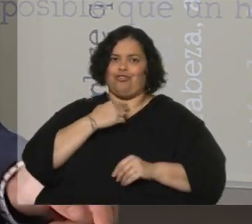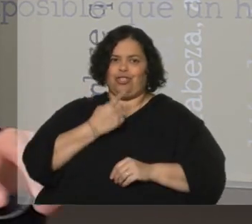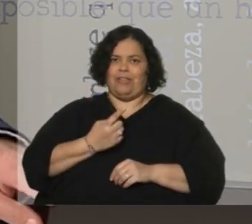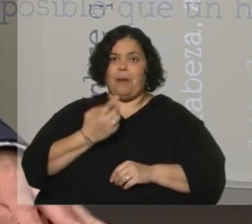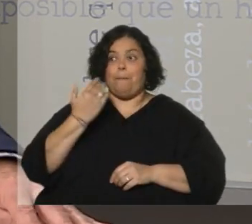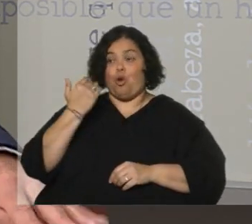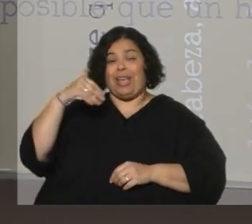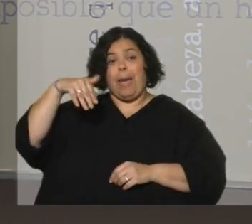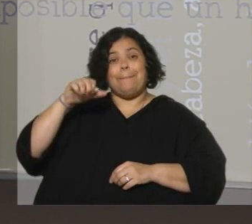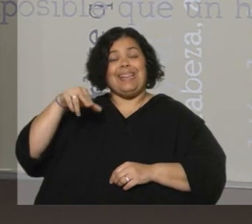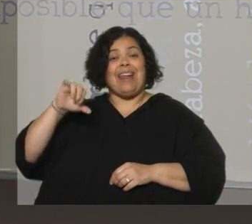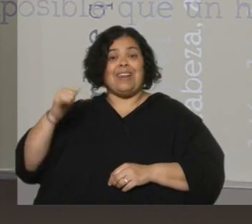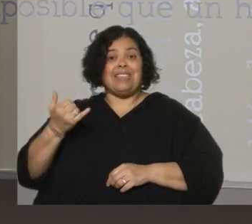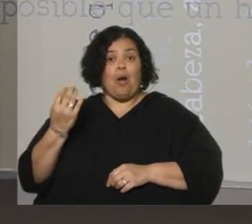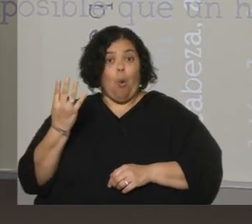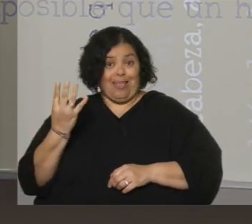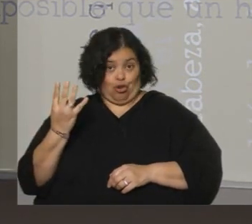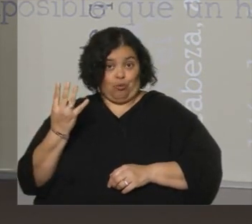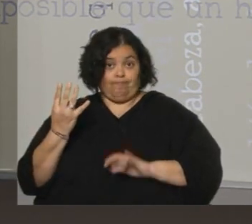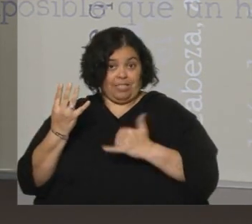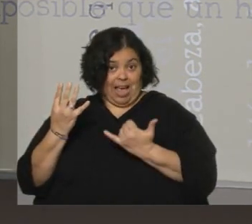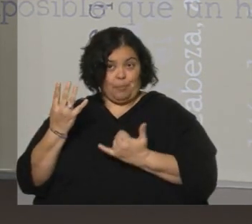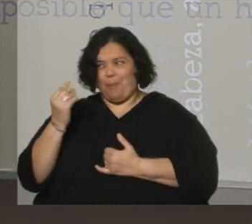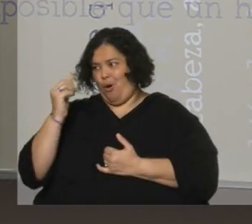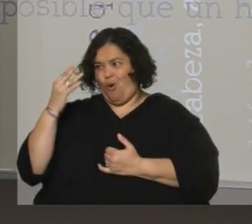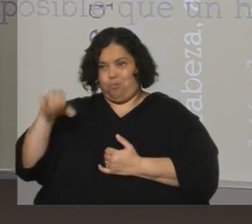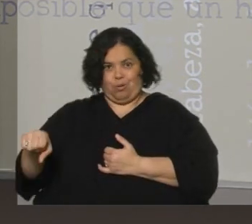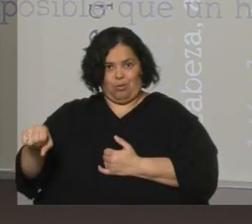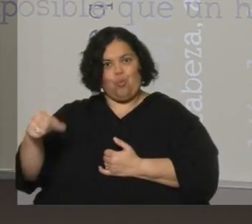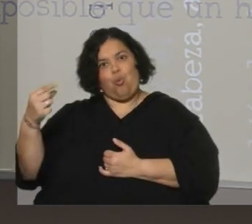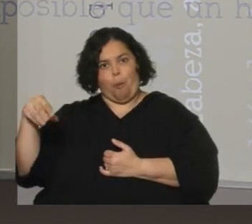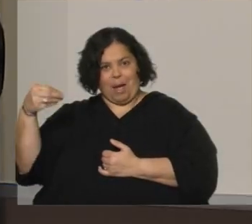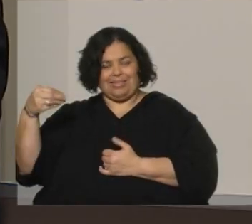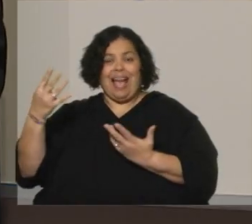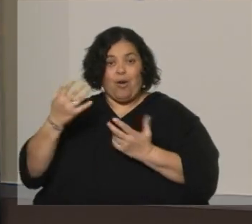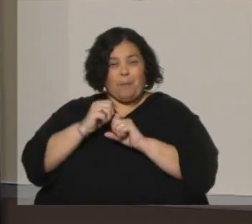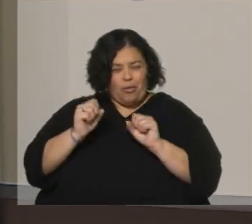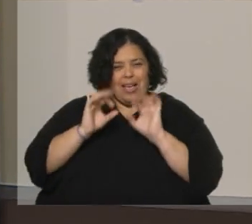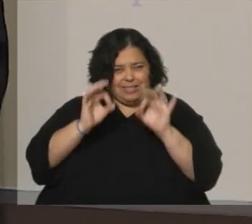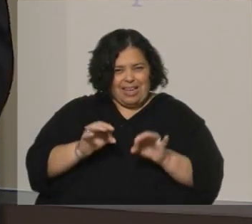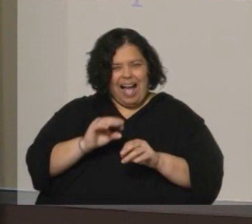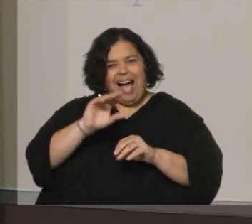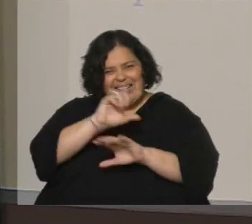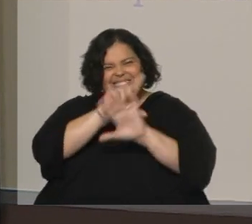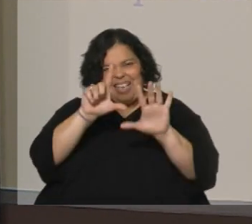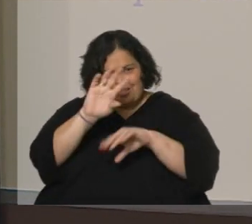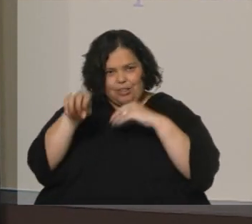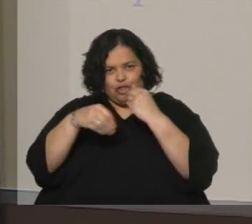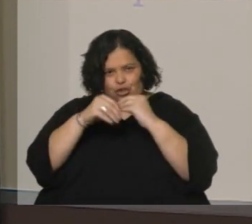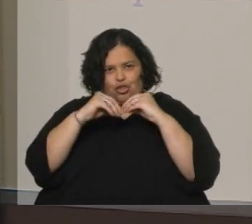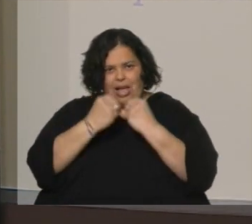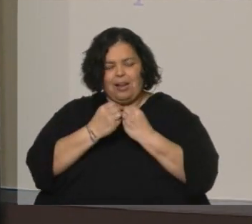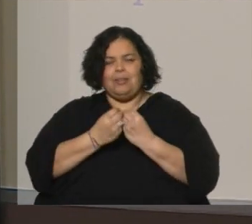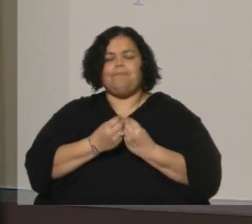frigorífico llegando a cuatro y con estos podría llegar a siete si uno mira si uno mira la concentración de la fain en este momento todavía sin tomar en cuenta este